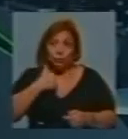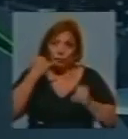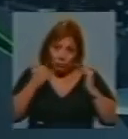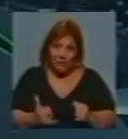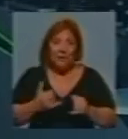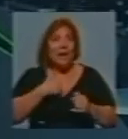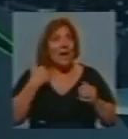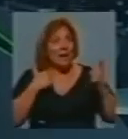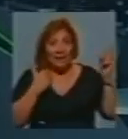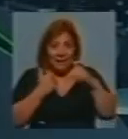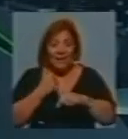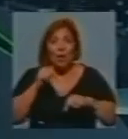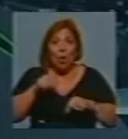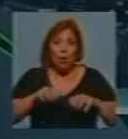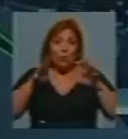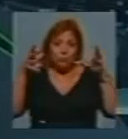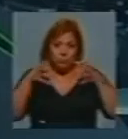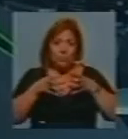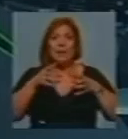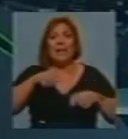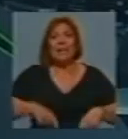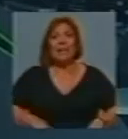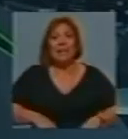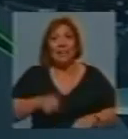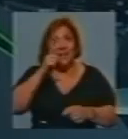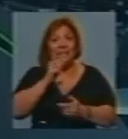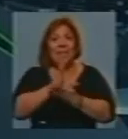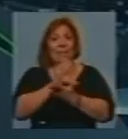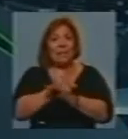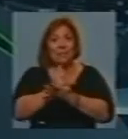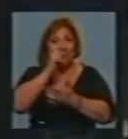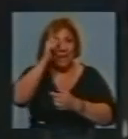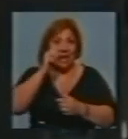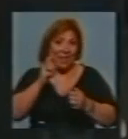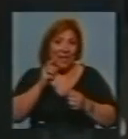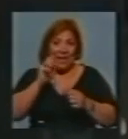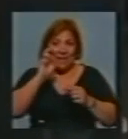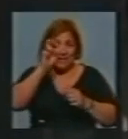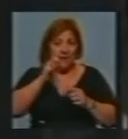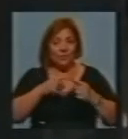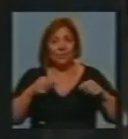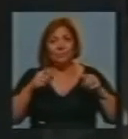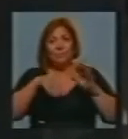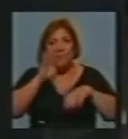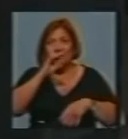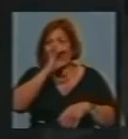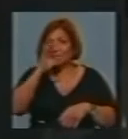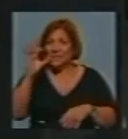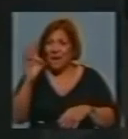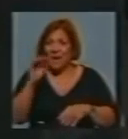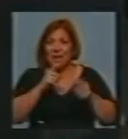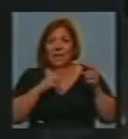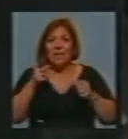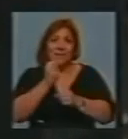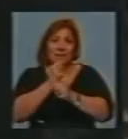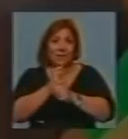desde Argentina. Hoy se concentraron frente a la Intendencia Departamental. Más de un centenar de vendedores informales de Salto